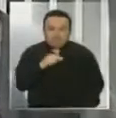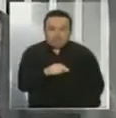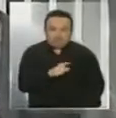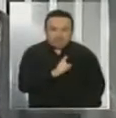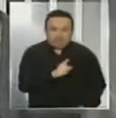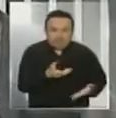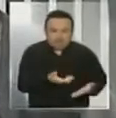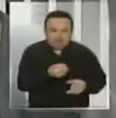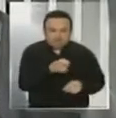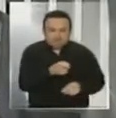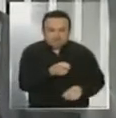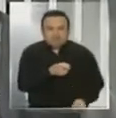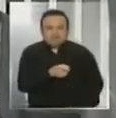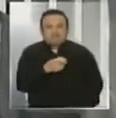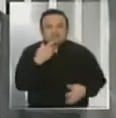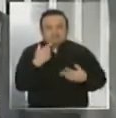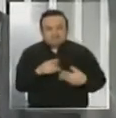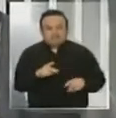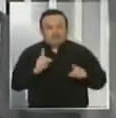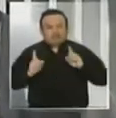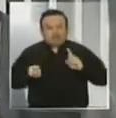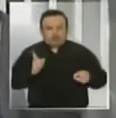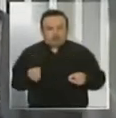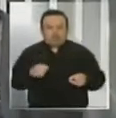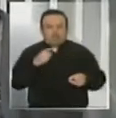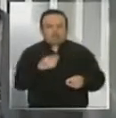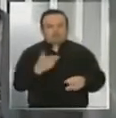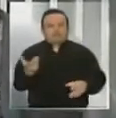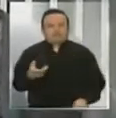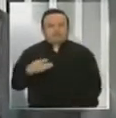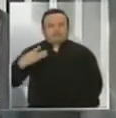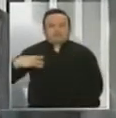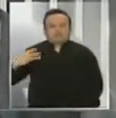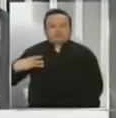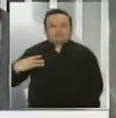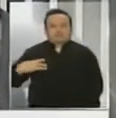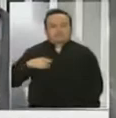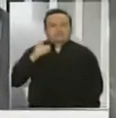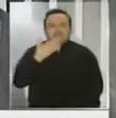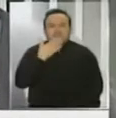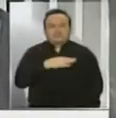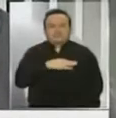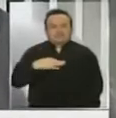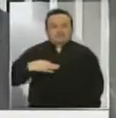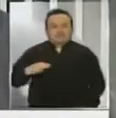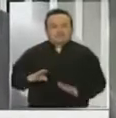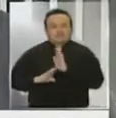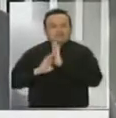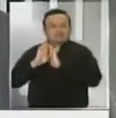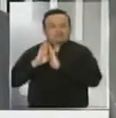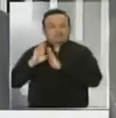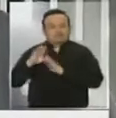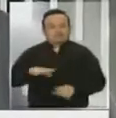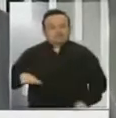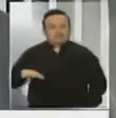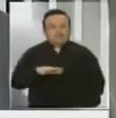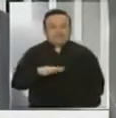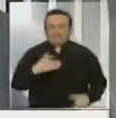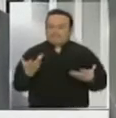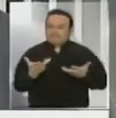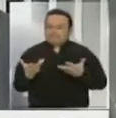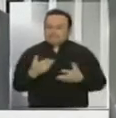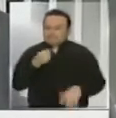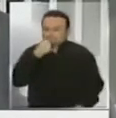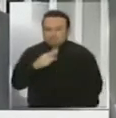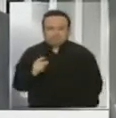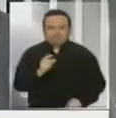donde hoy están, pero ya se han hecho las coordinaciones a través del municipio y de la Seremi de Desarrollo Social de manera tal de hacer lo